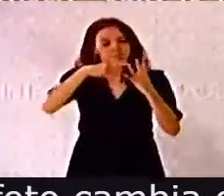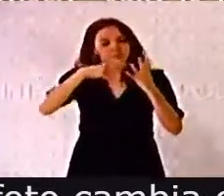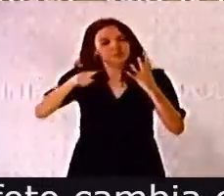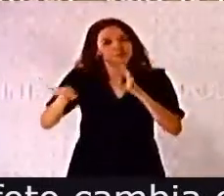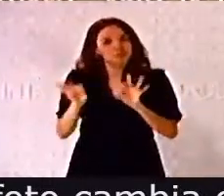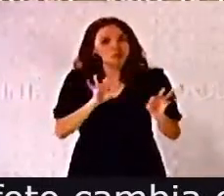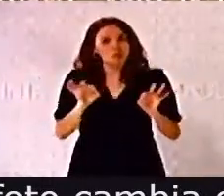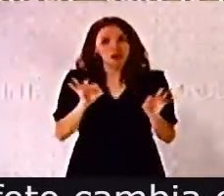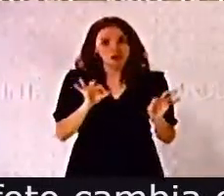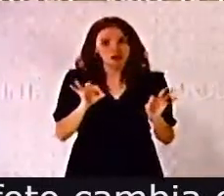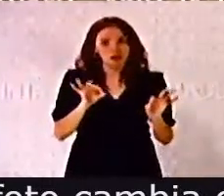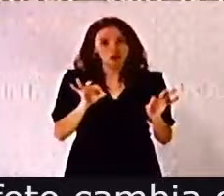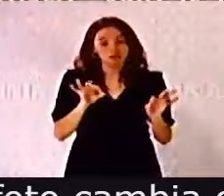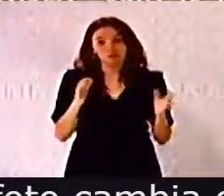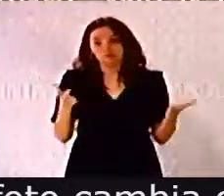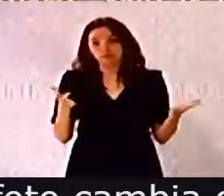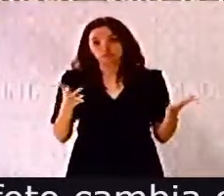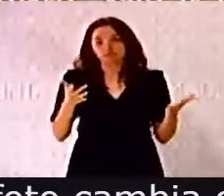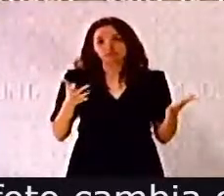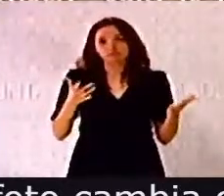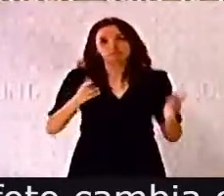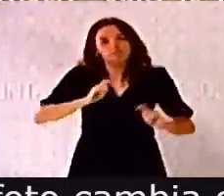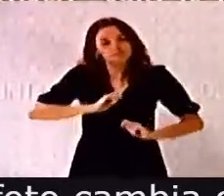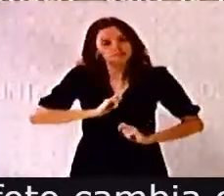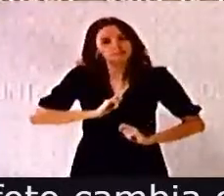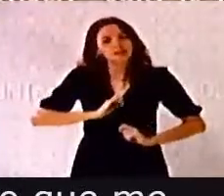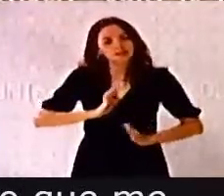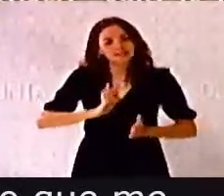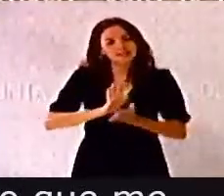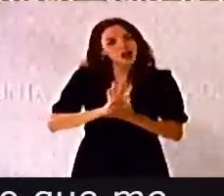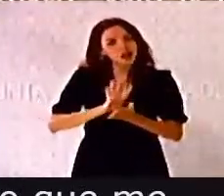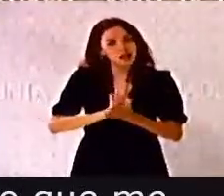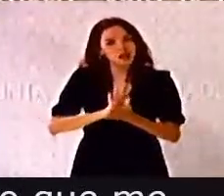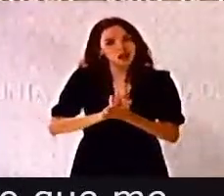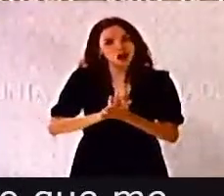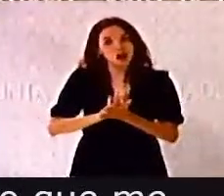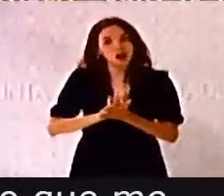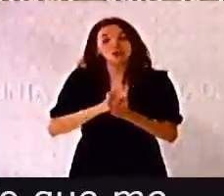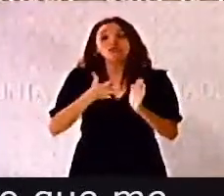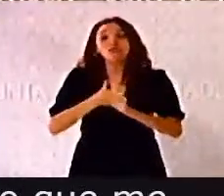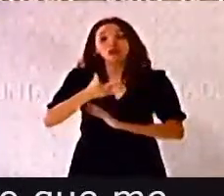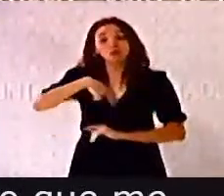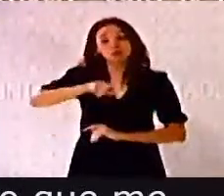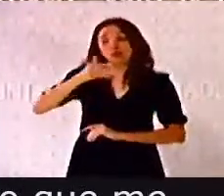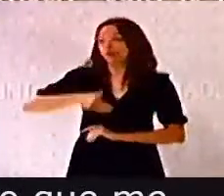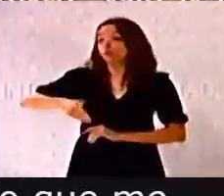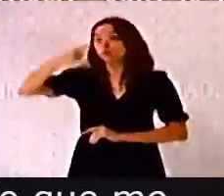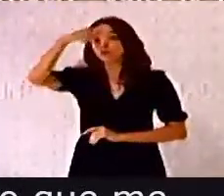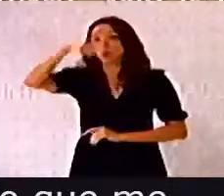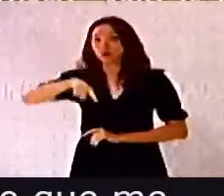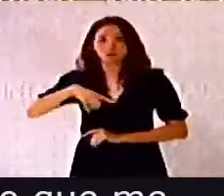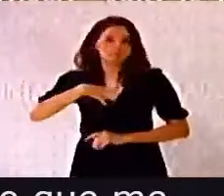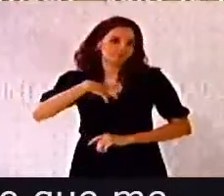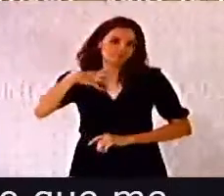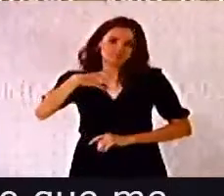lo que me produce más tranquilidad no es que podamos adivinar el futuro, no, porque no lo podemos adivinar.